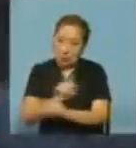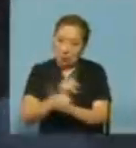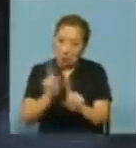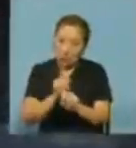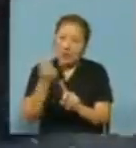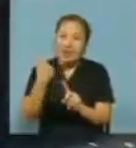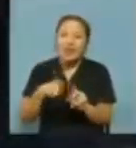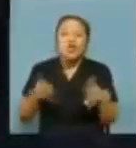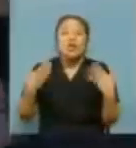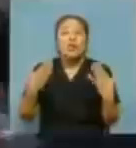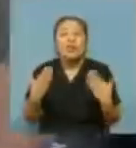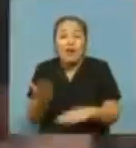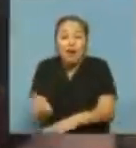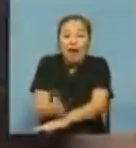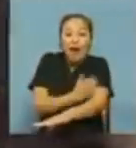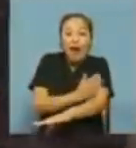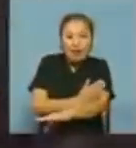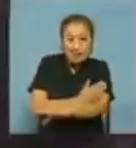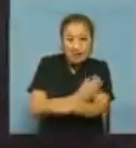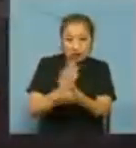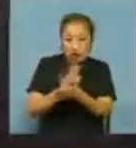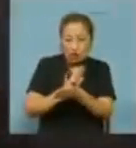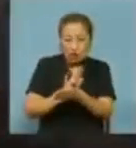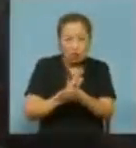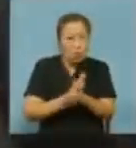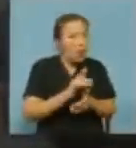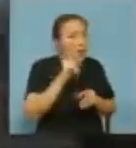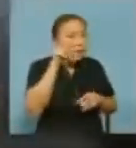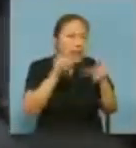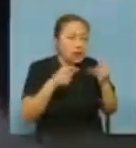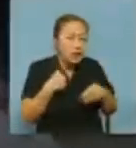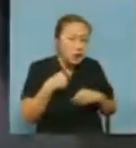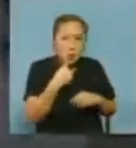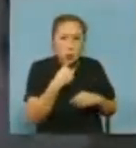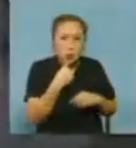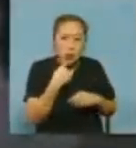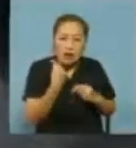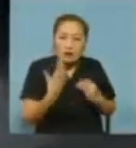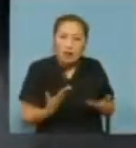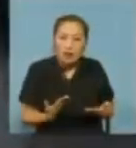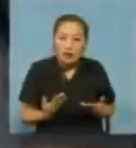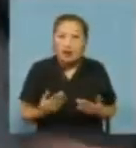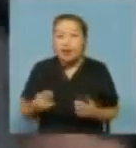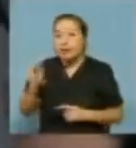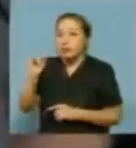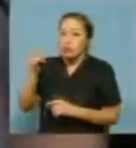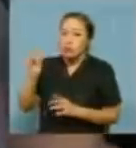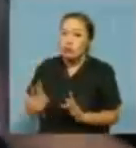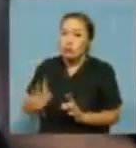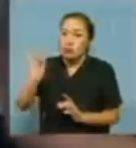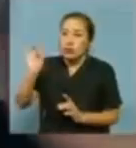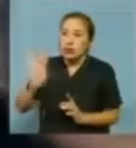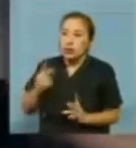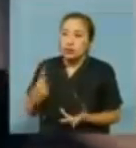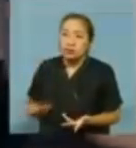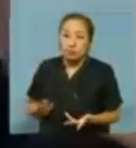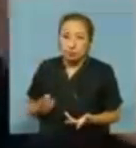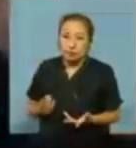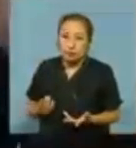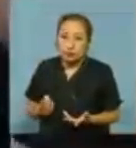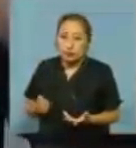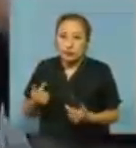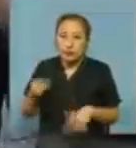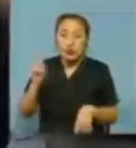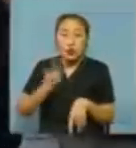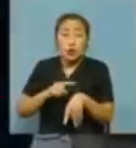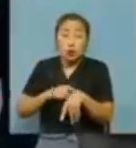era algo que tranquilamente podría prevenirse. ¿Eso es lo que está inquietando ahora? Y seguramente, no solamente eso, sino también, no sé